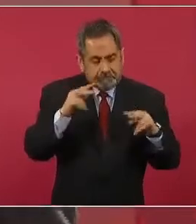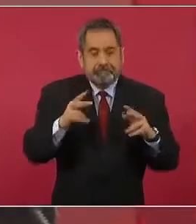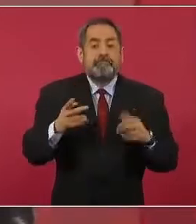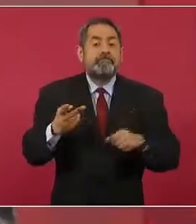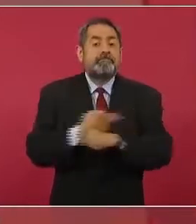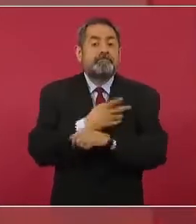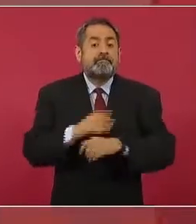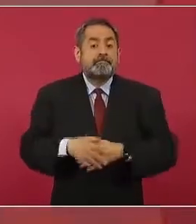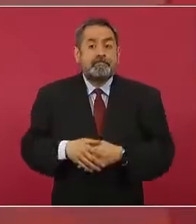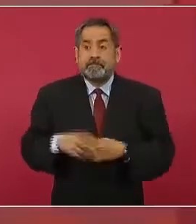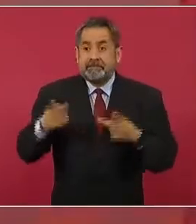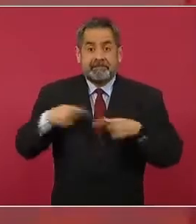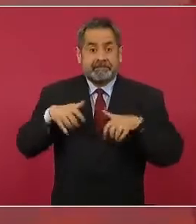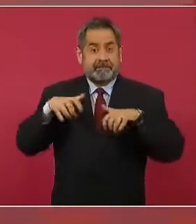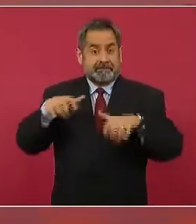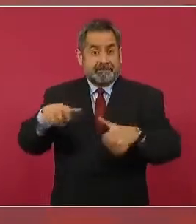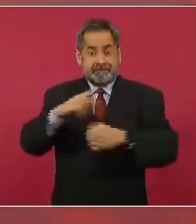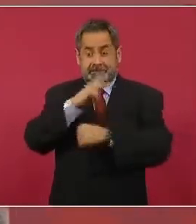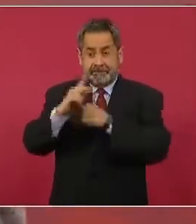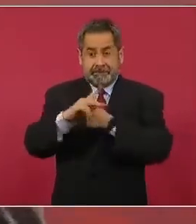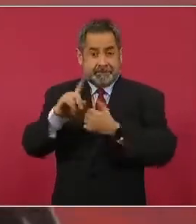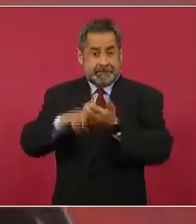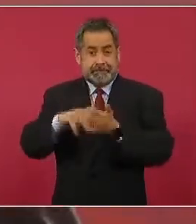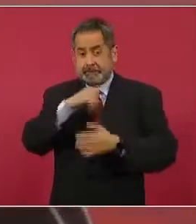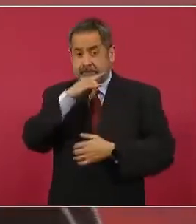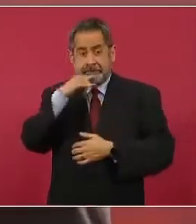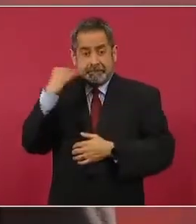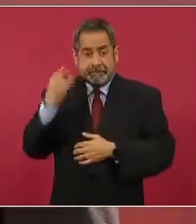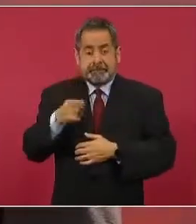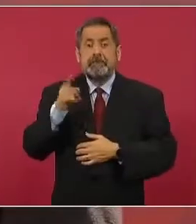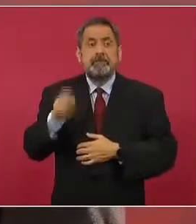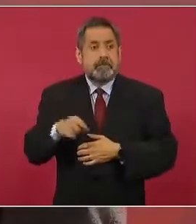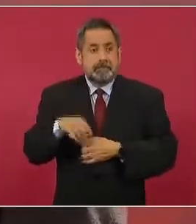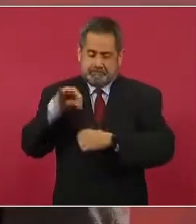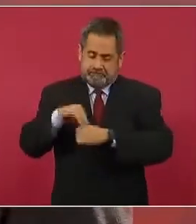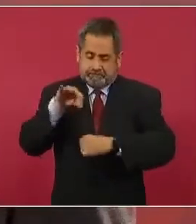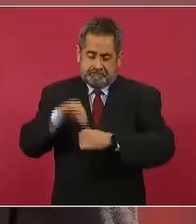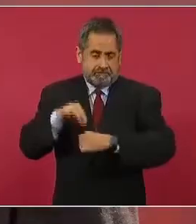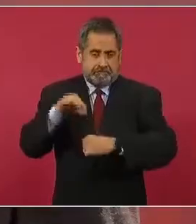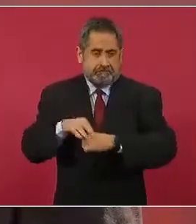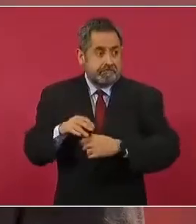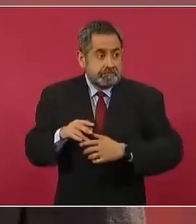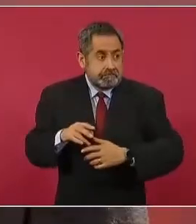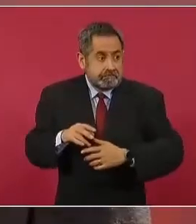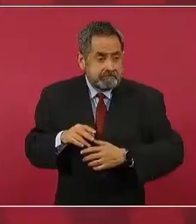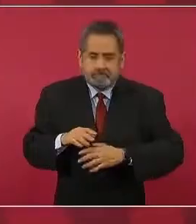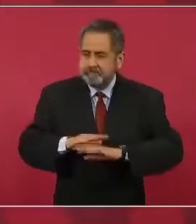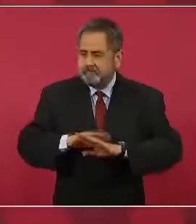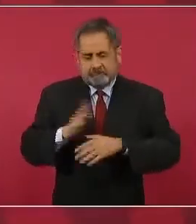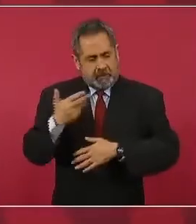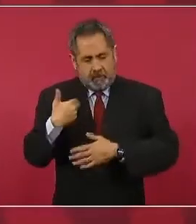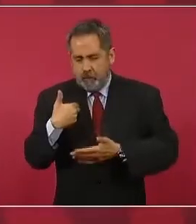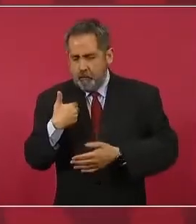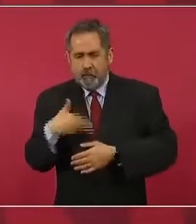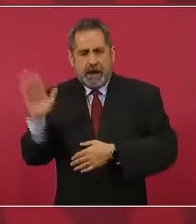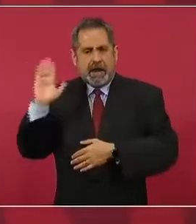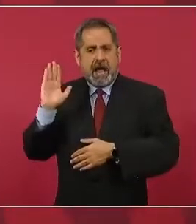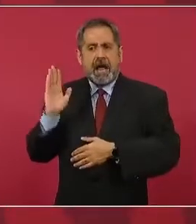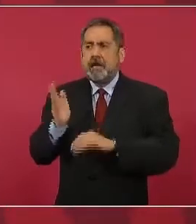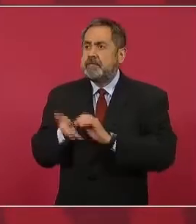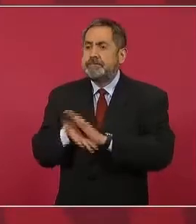decidieran si seguía la dictadura o se convocaba a elecciones.